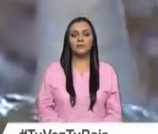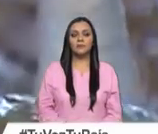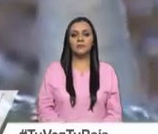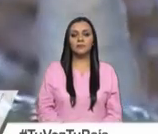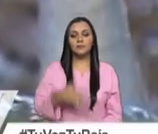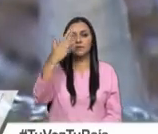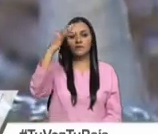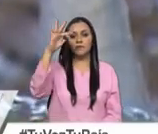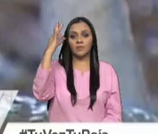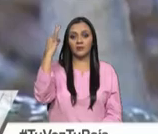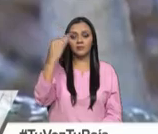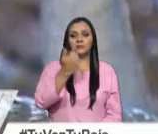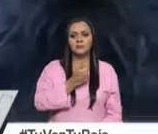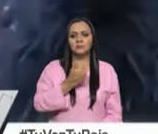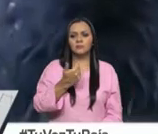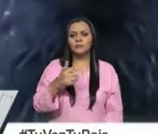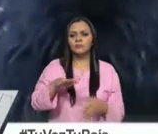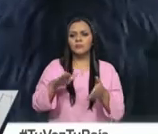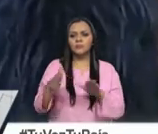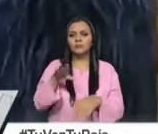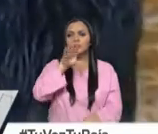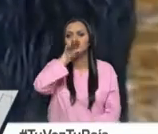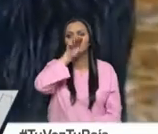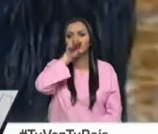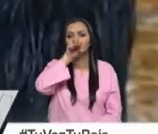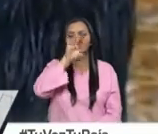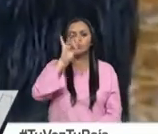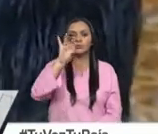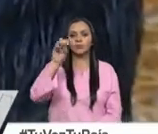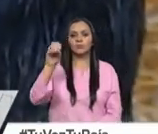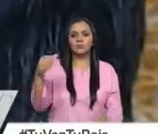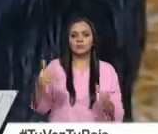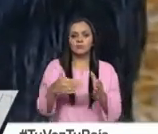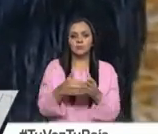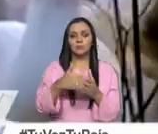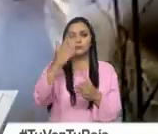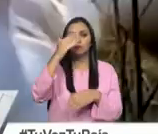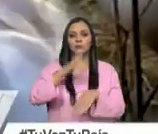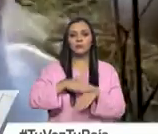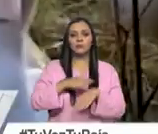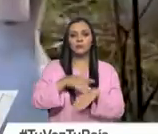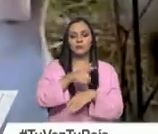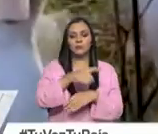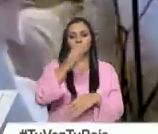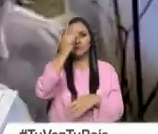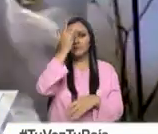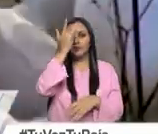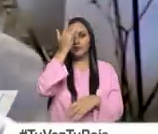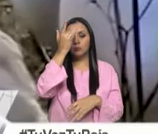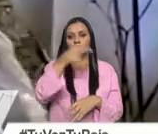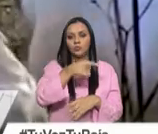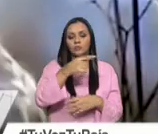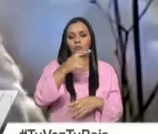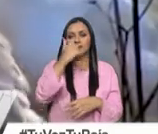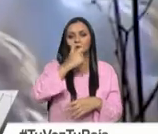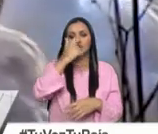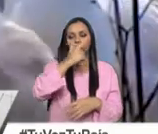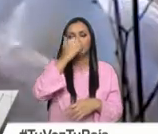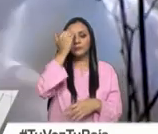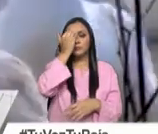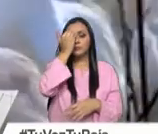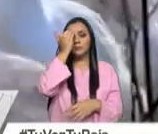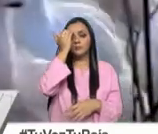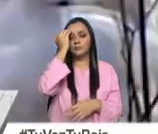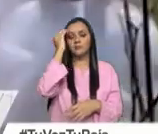Francia sacrificará 800.000 patos para intentar frenar la gripe aviar. El transporte inadecuado de los patos en el sudoeste de Francia